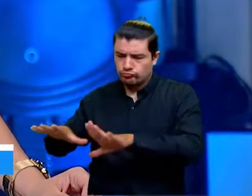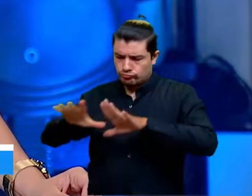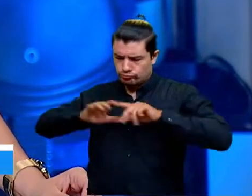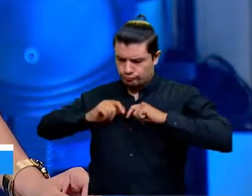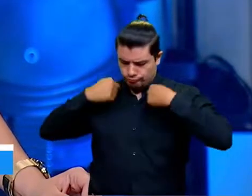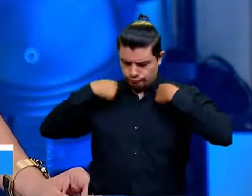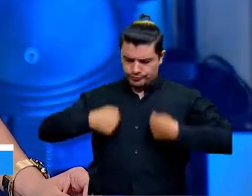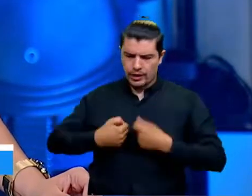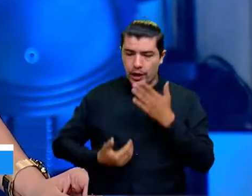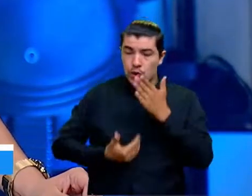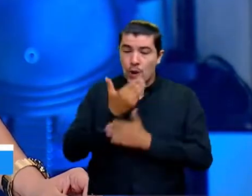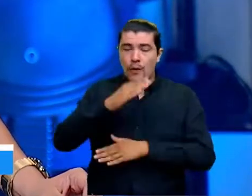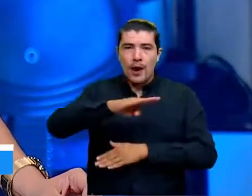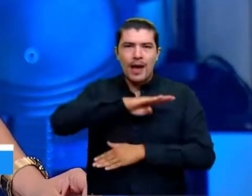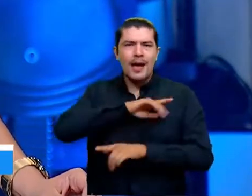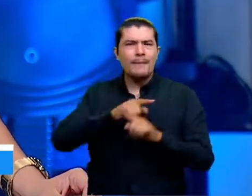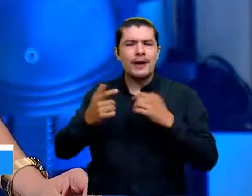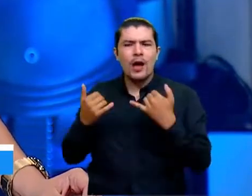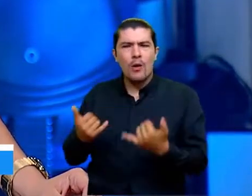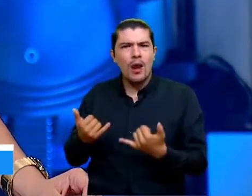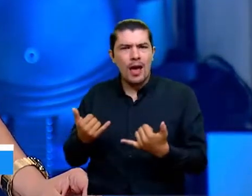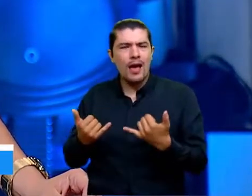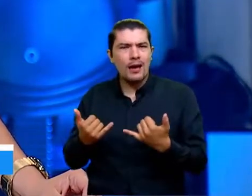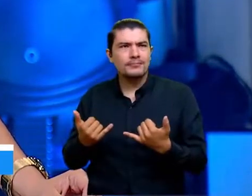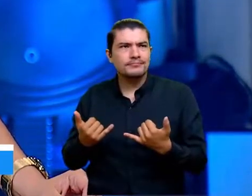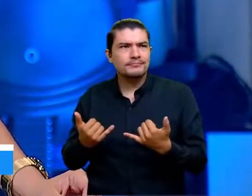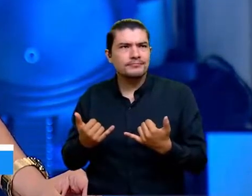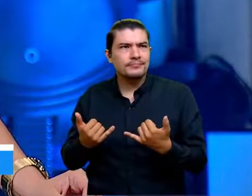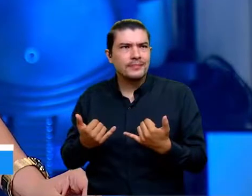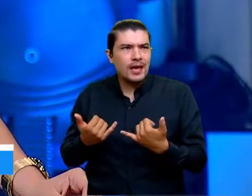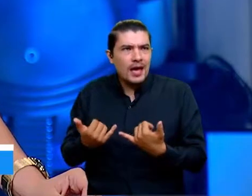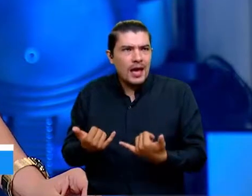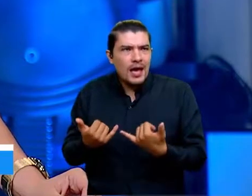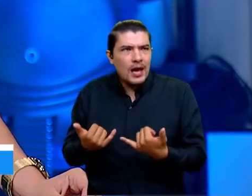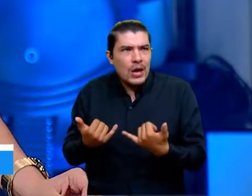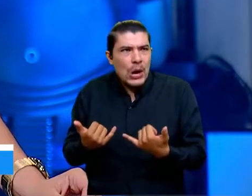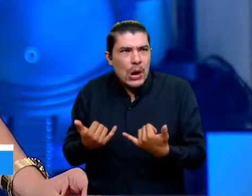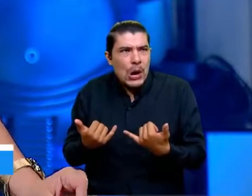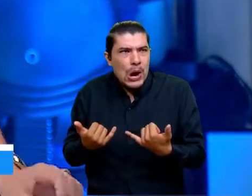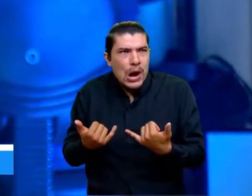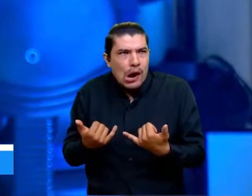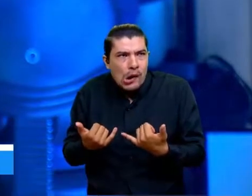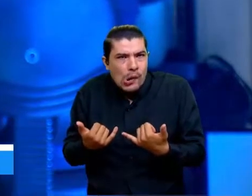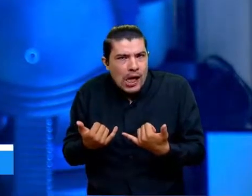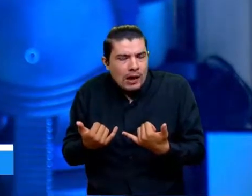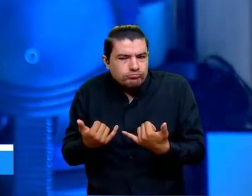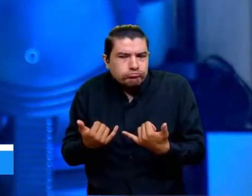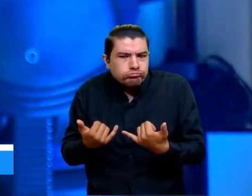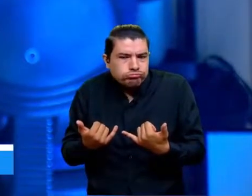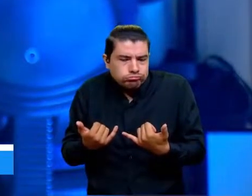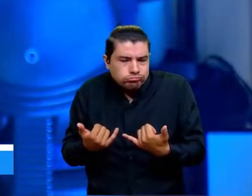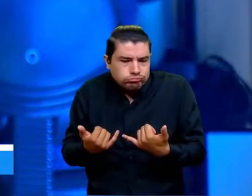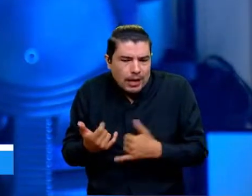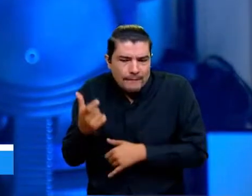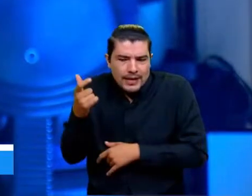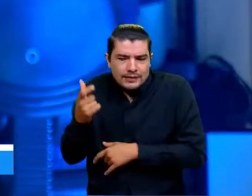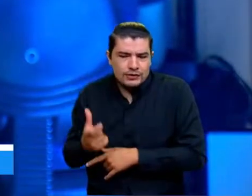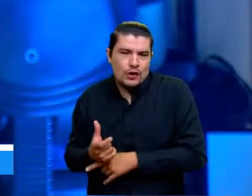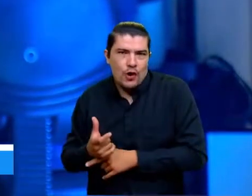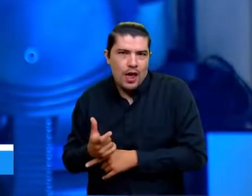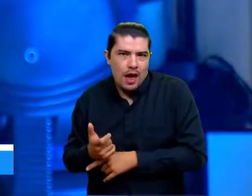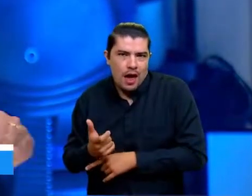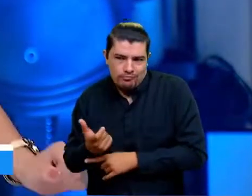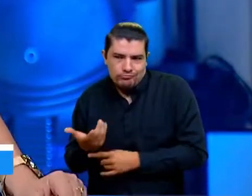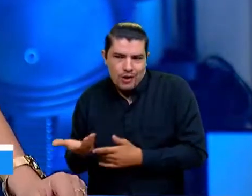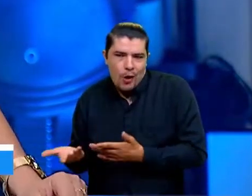hoy en el despacho de mandatario volvió a aparecer el genio rangel el mandatario saliente todo por cuenta de una decisión judicial